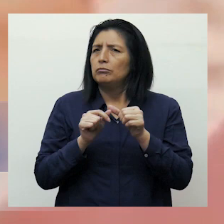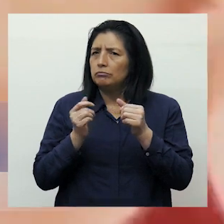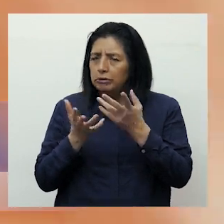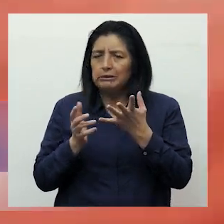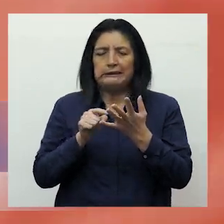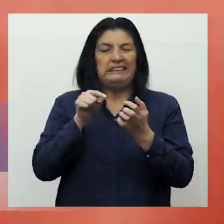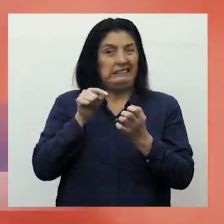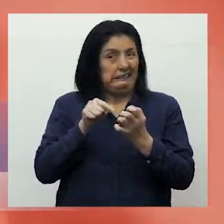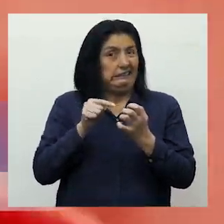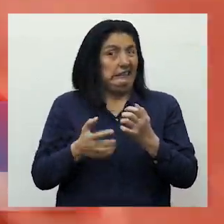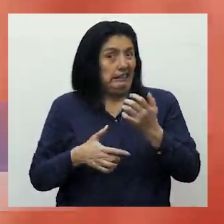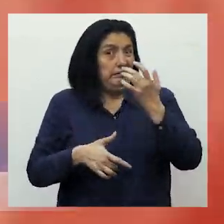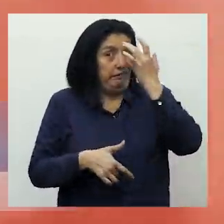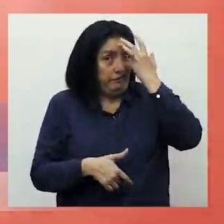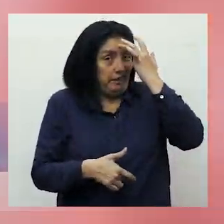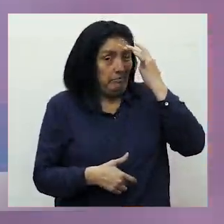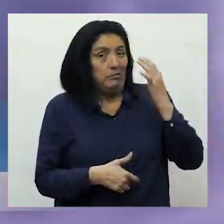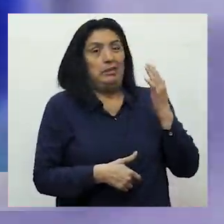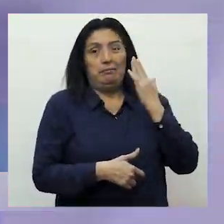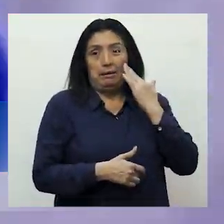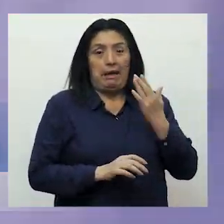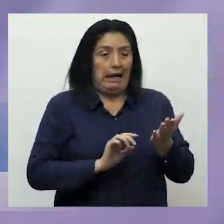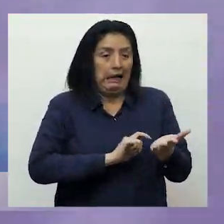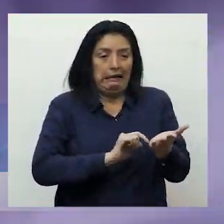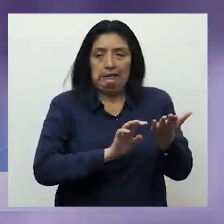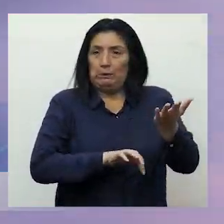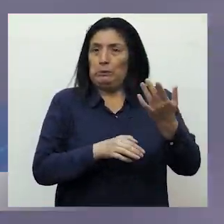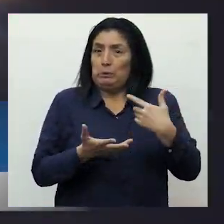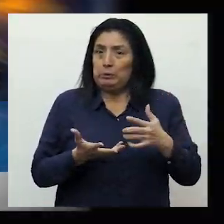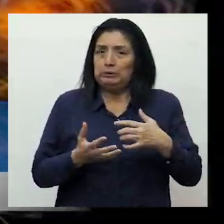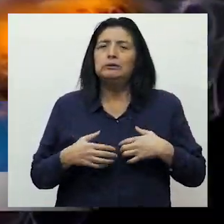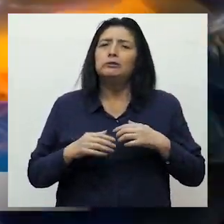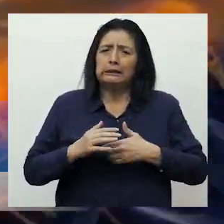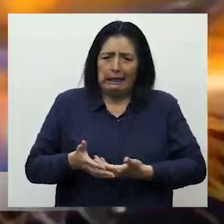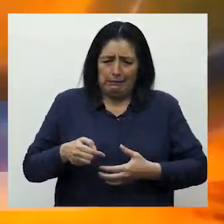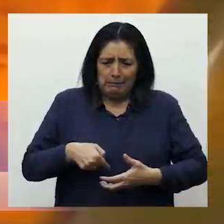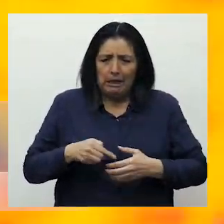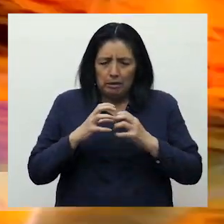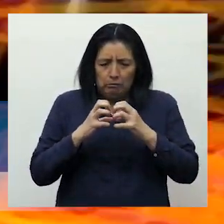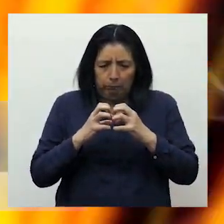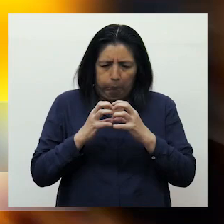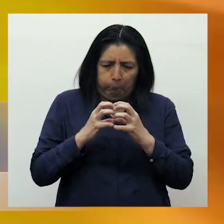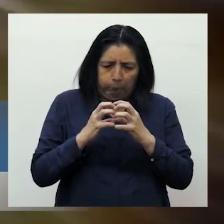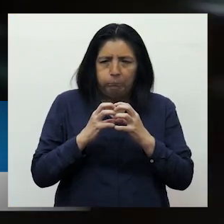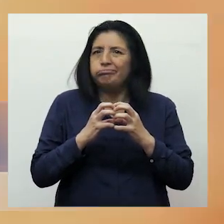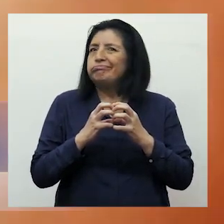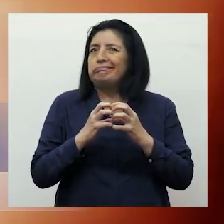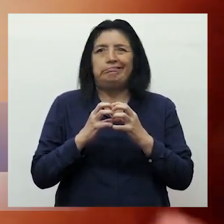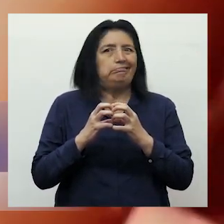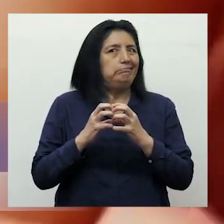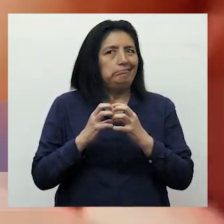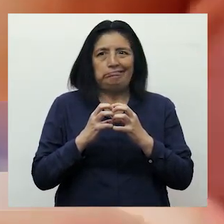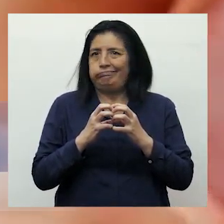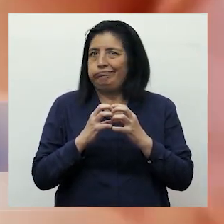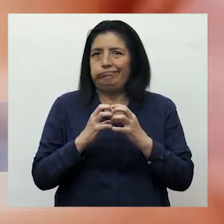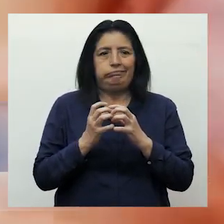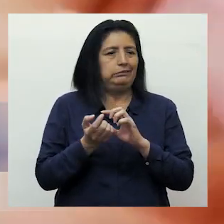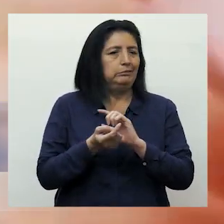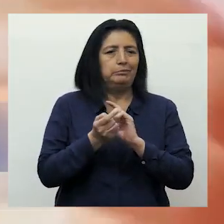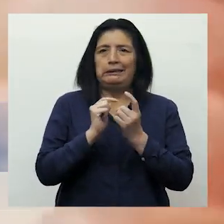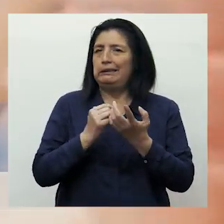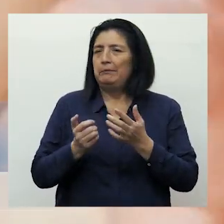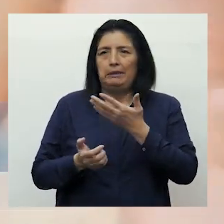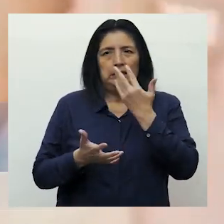sí hay anemia, en este caso la madre, hace que el cerebro de su niño no desarrolle bien, sería irreversible. El